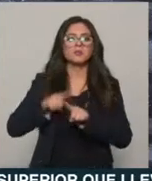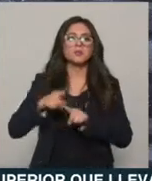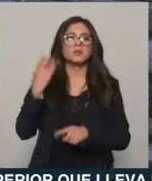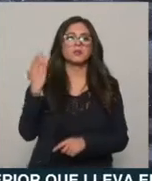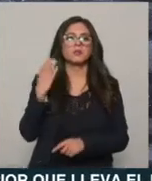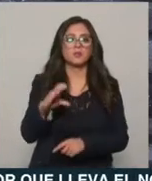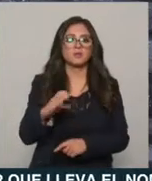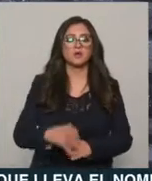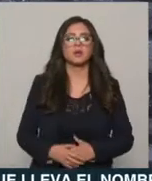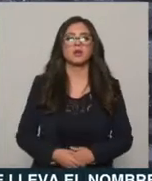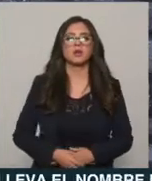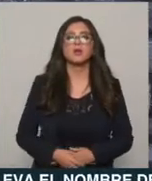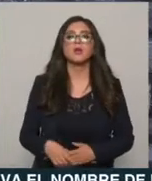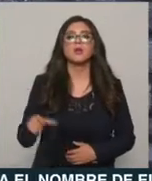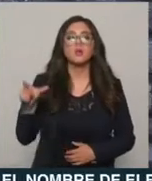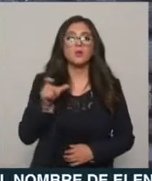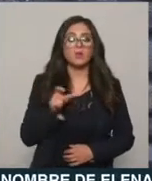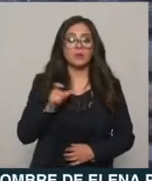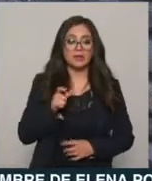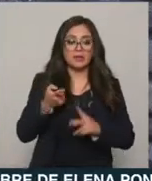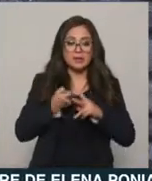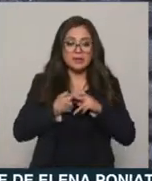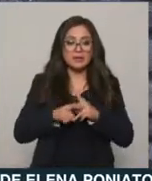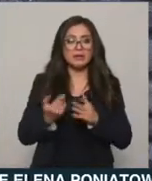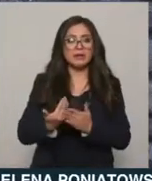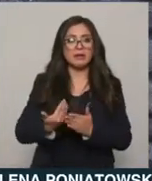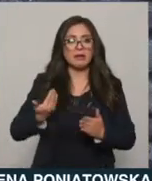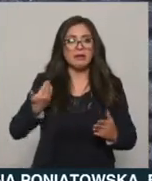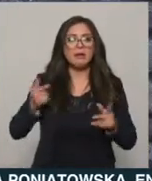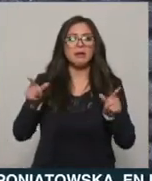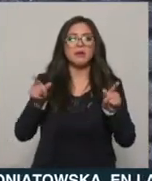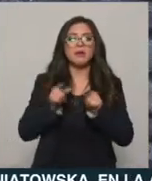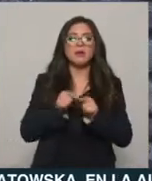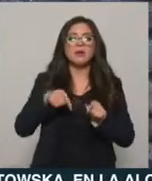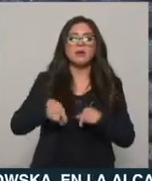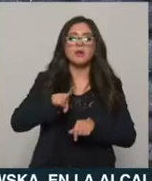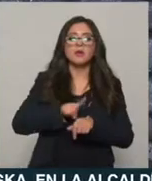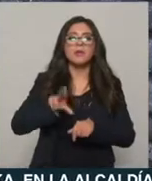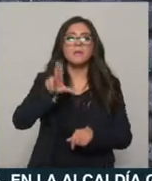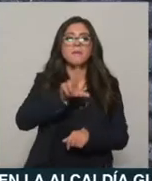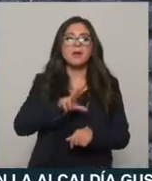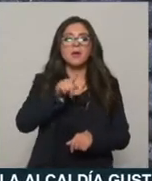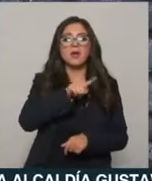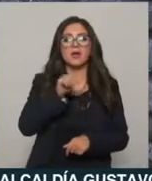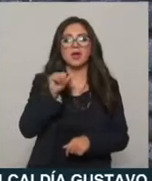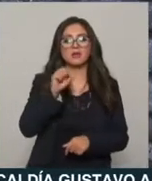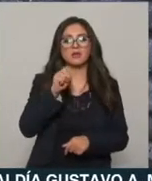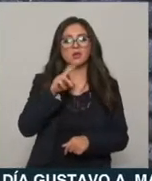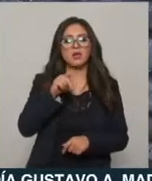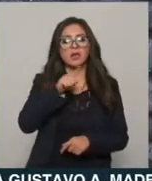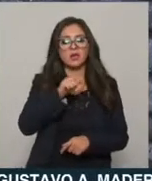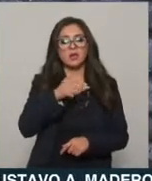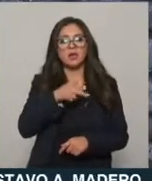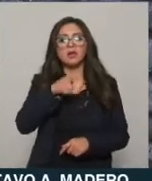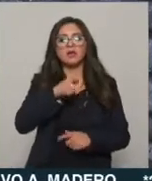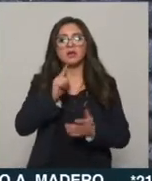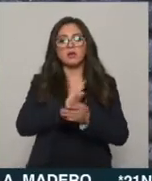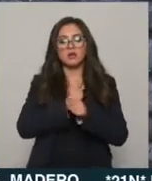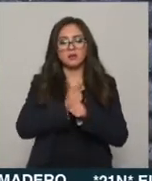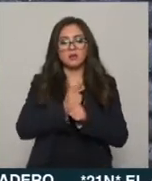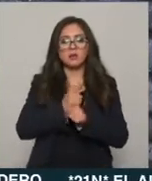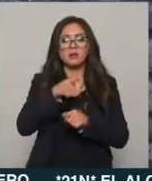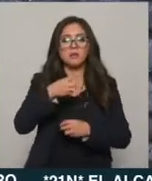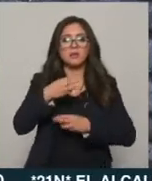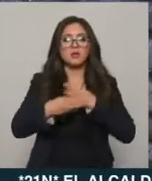Oiga, como le decíamos al inicio de este espacio y antes de la pausa, es martes de asesoría legal. Vamos a conversar con el licenciado Yaopol Pérez Amaya. Él